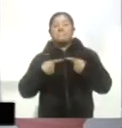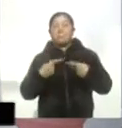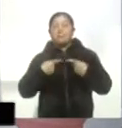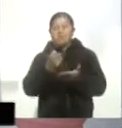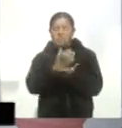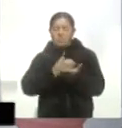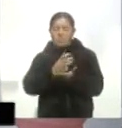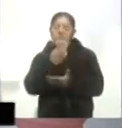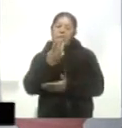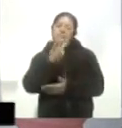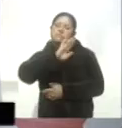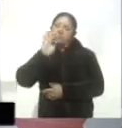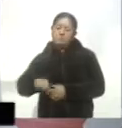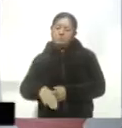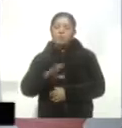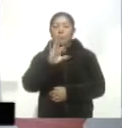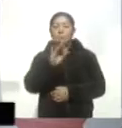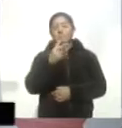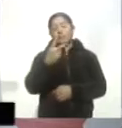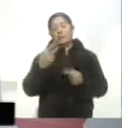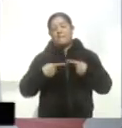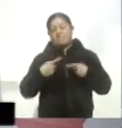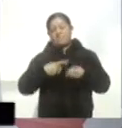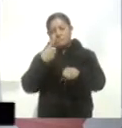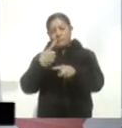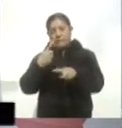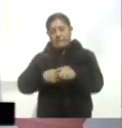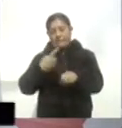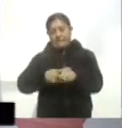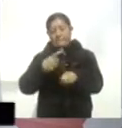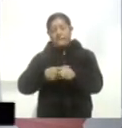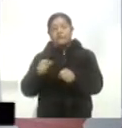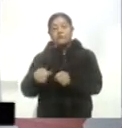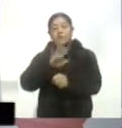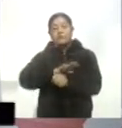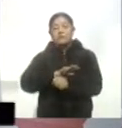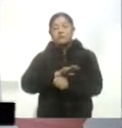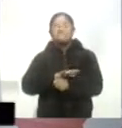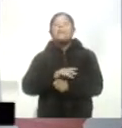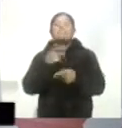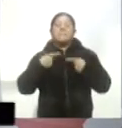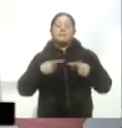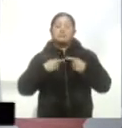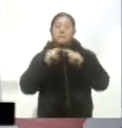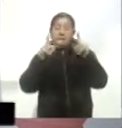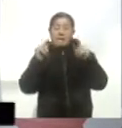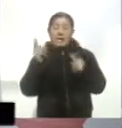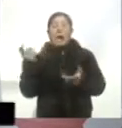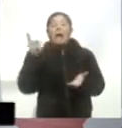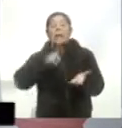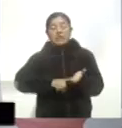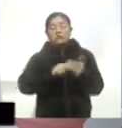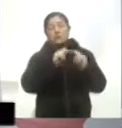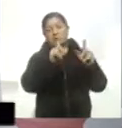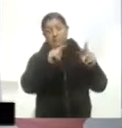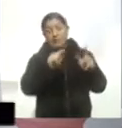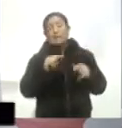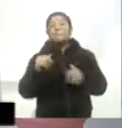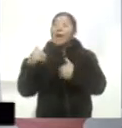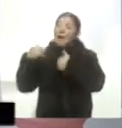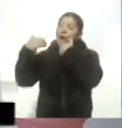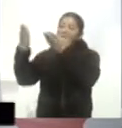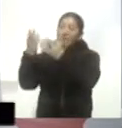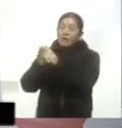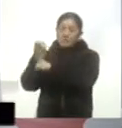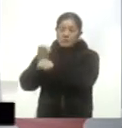recuperadas, 3 fallecimientos, 42 casos positivos de COVID-19 de tlaxcaltecas identificados en el estado y 2 en